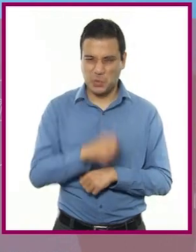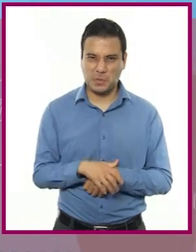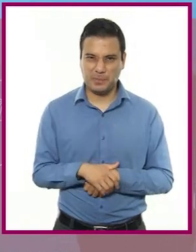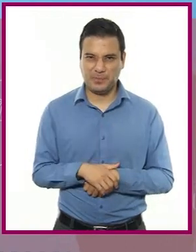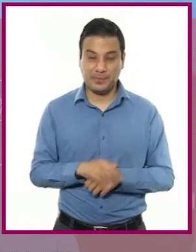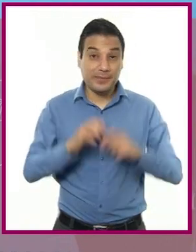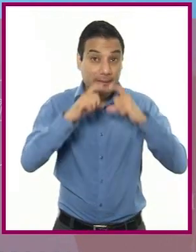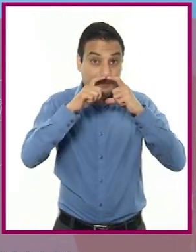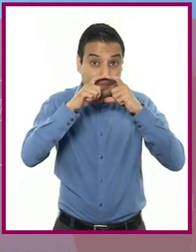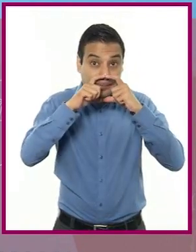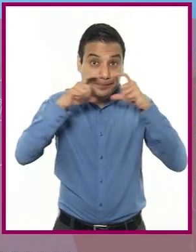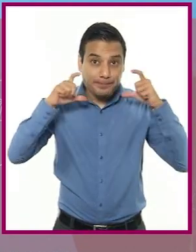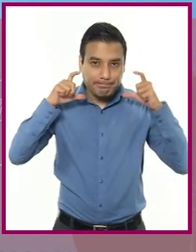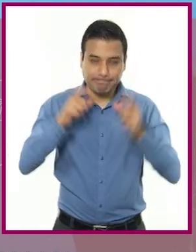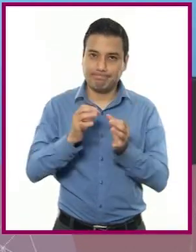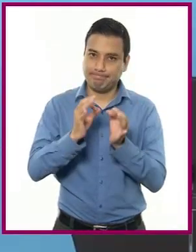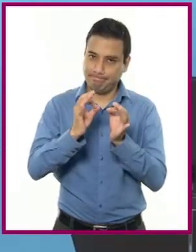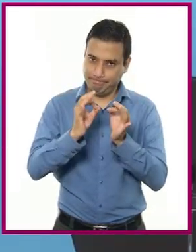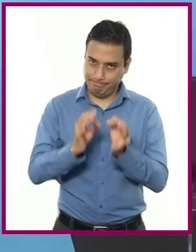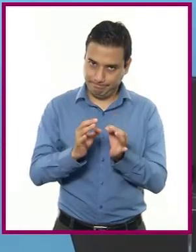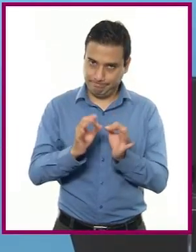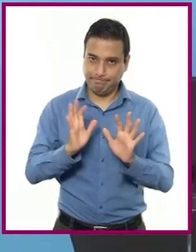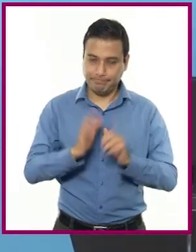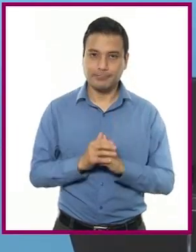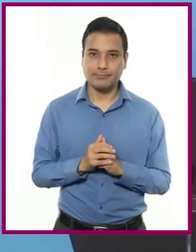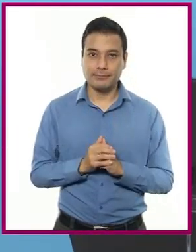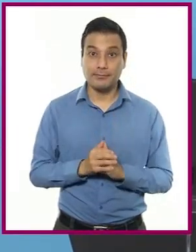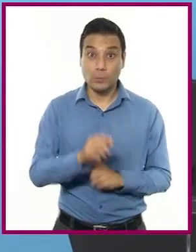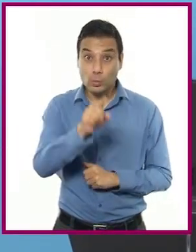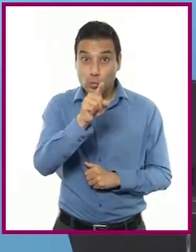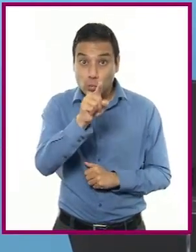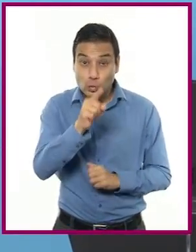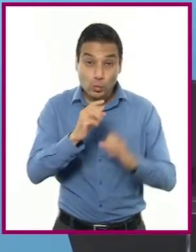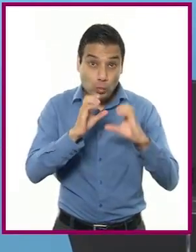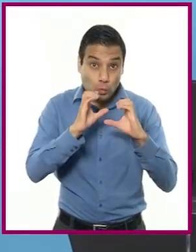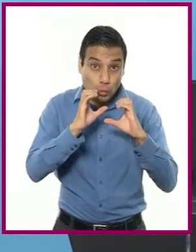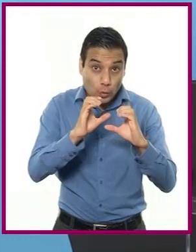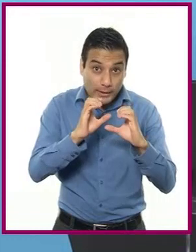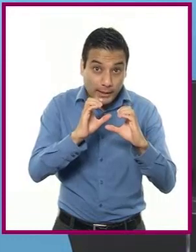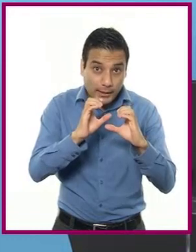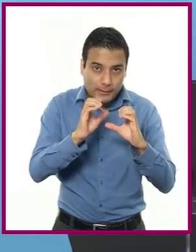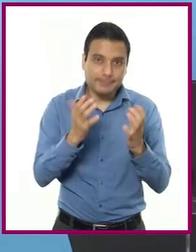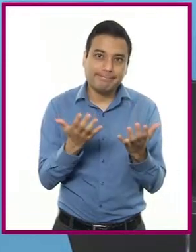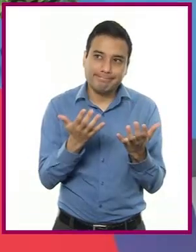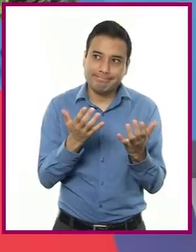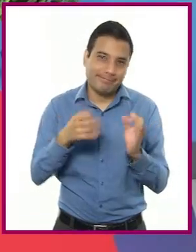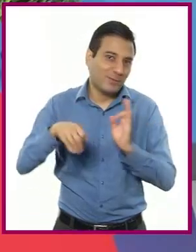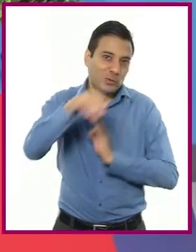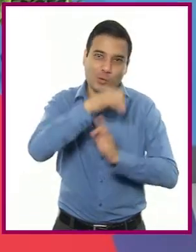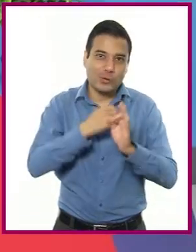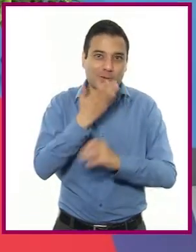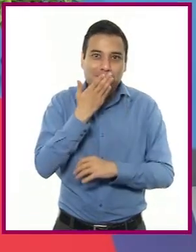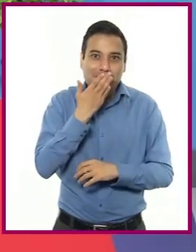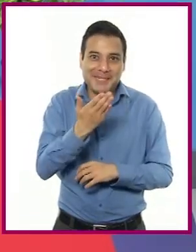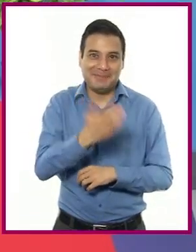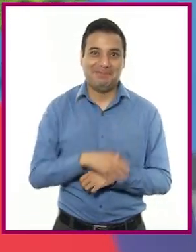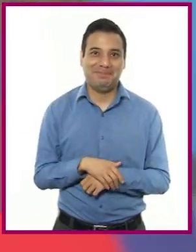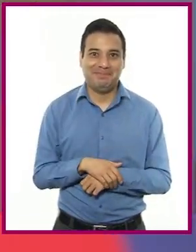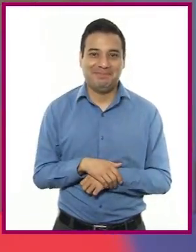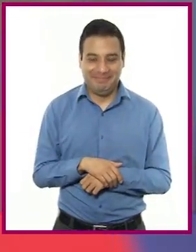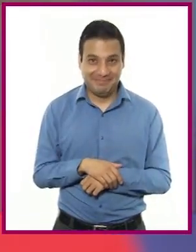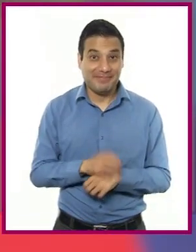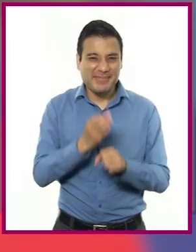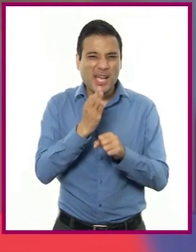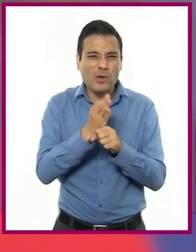el cubrebocas de manera correcta. Al cuidarnos a nosotros mismos, cuidamos a los demás. En la sesión de hoy,